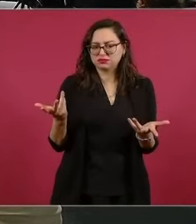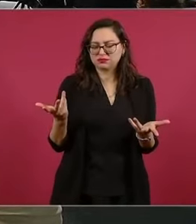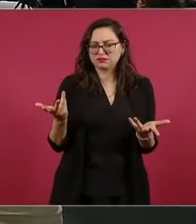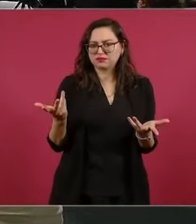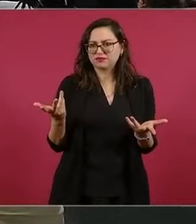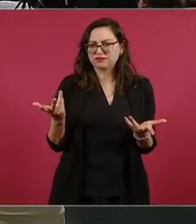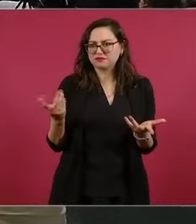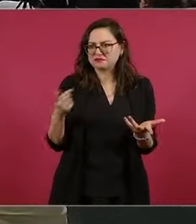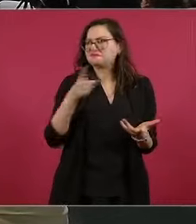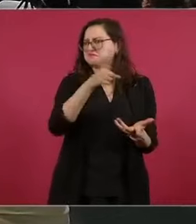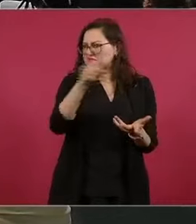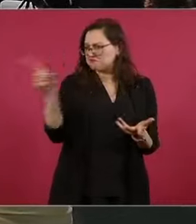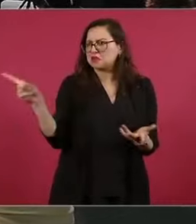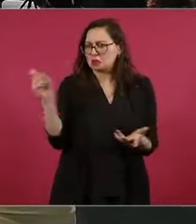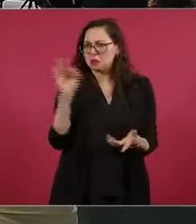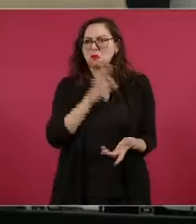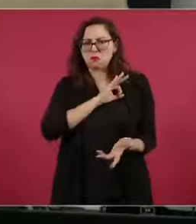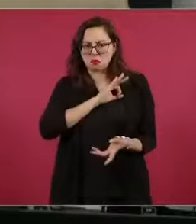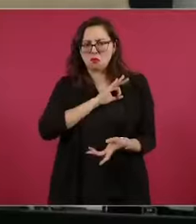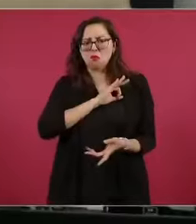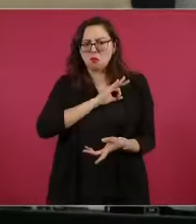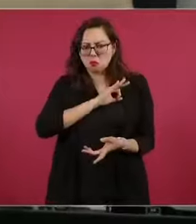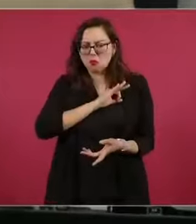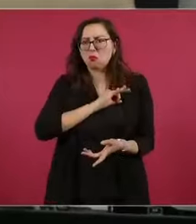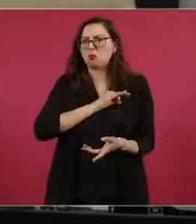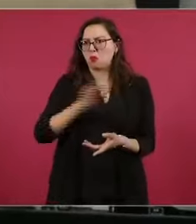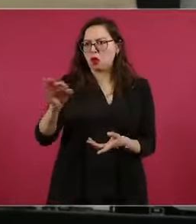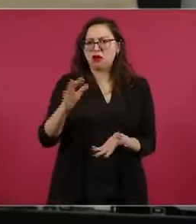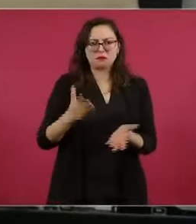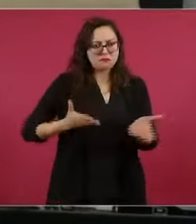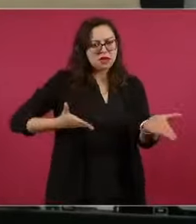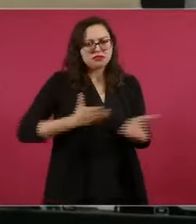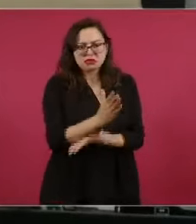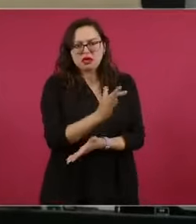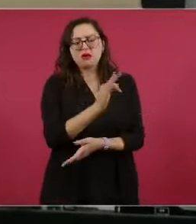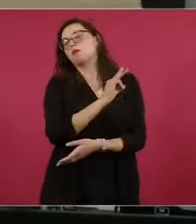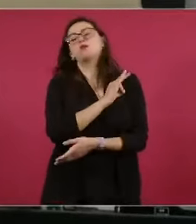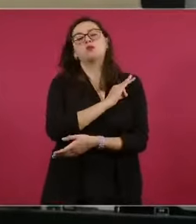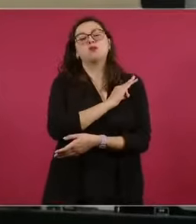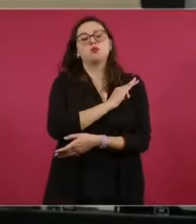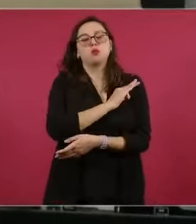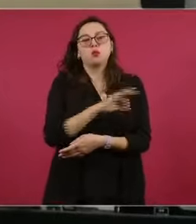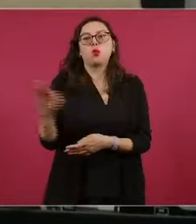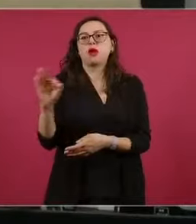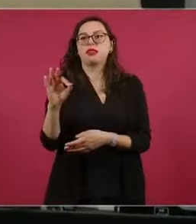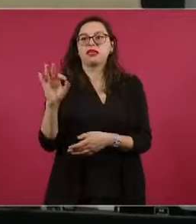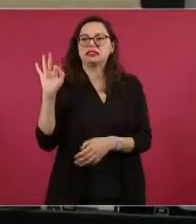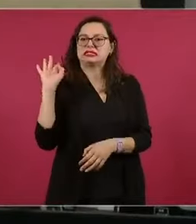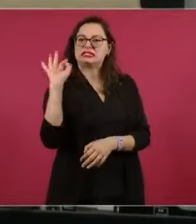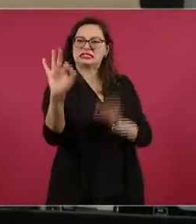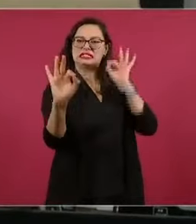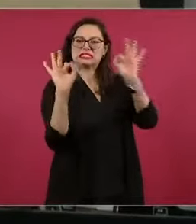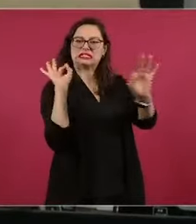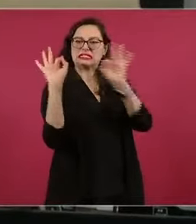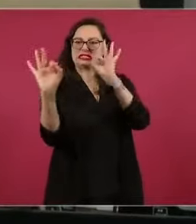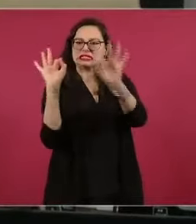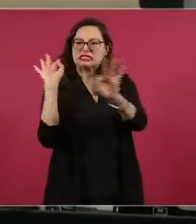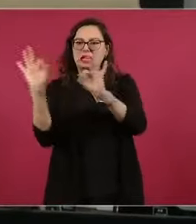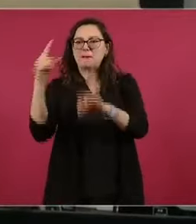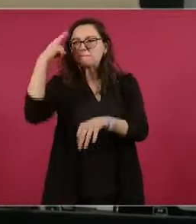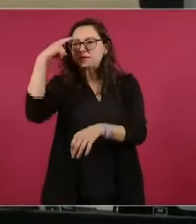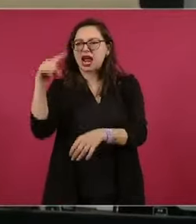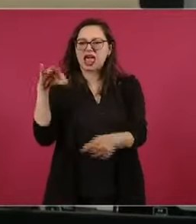Y todo esto pues tiene el fin de, pues sí, de intervenir. Ya hay una abierta intromisión en las elecciones, hay una